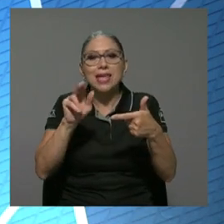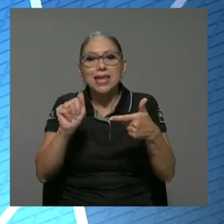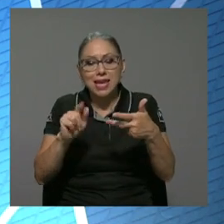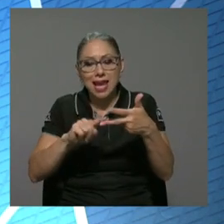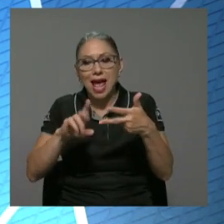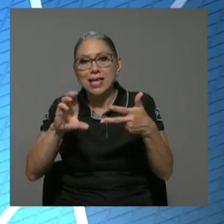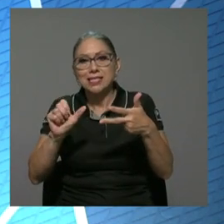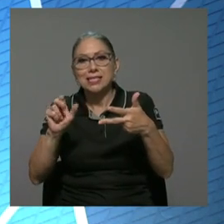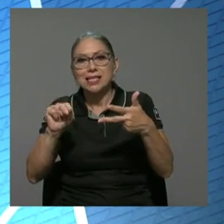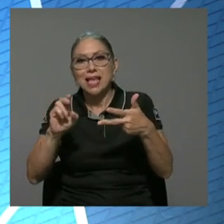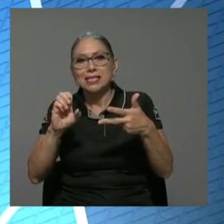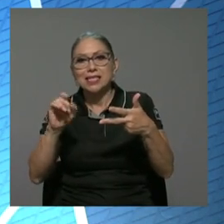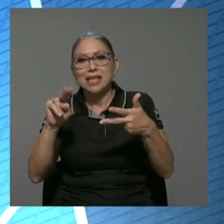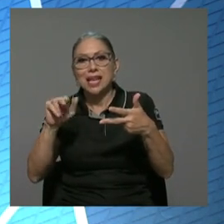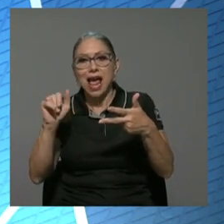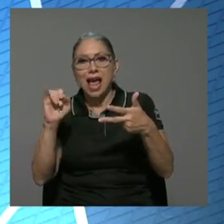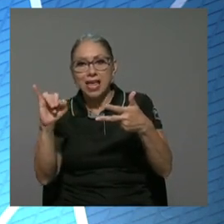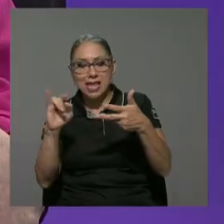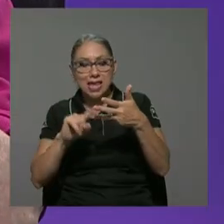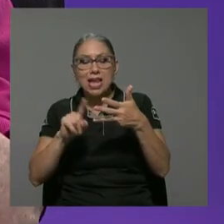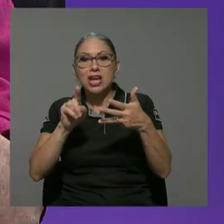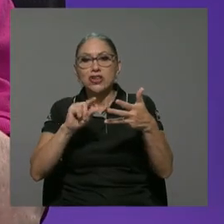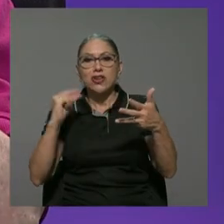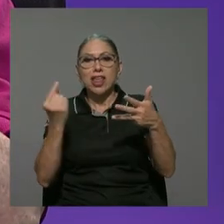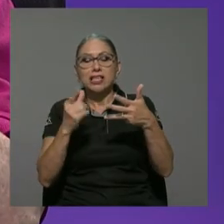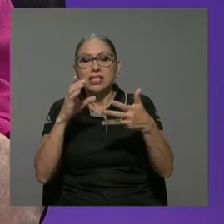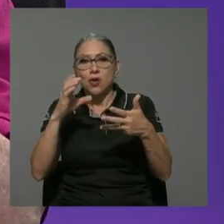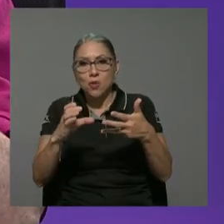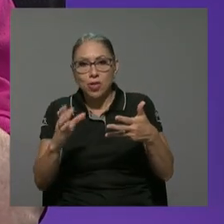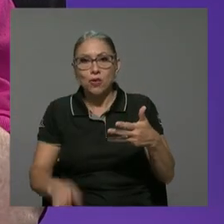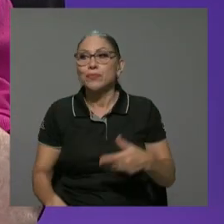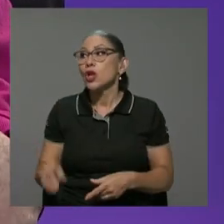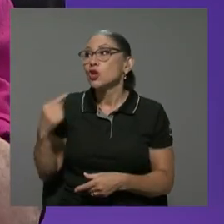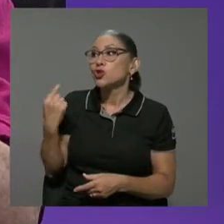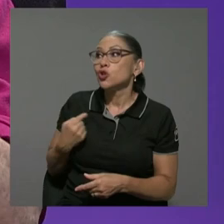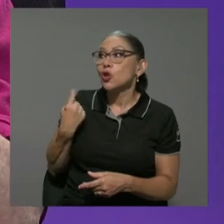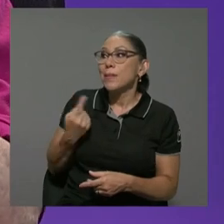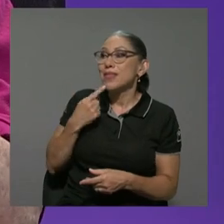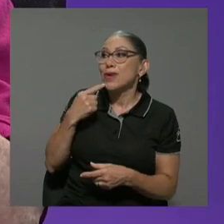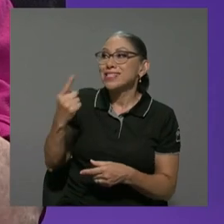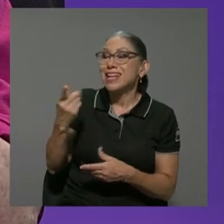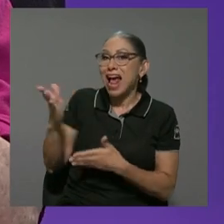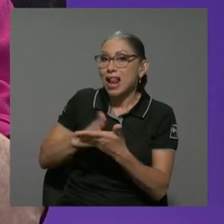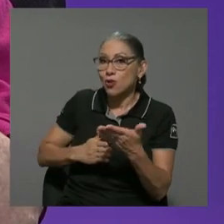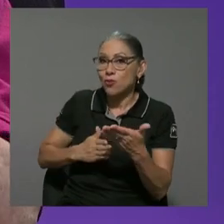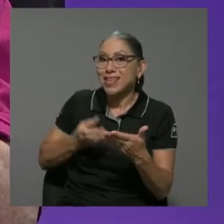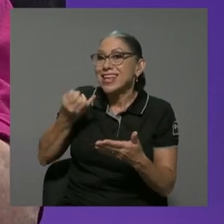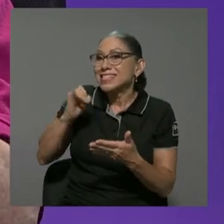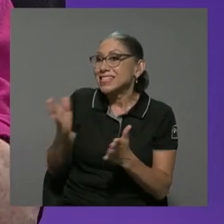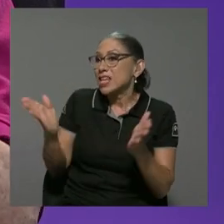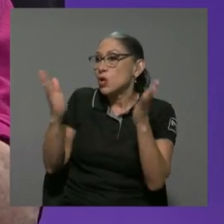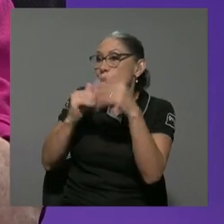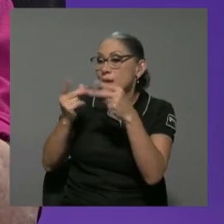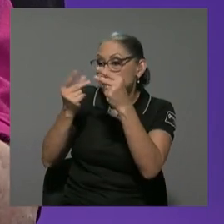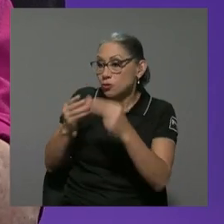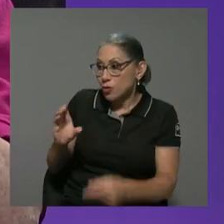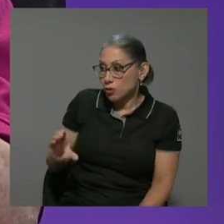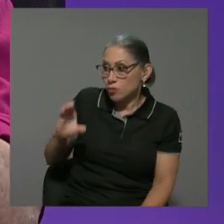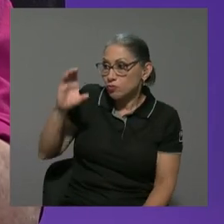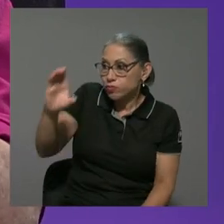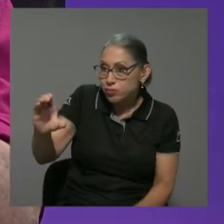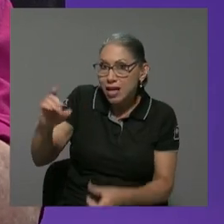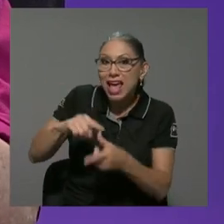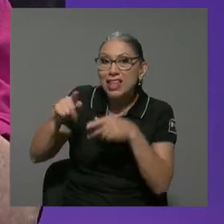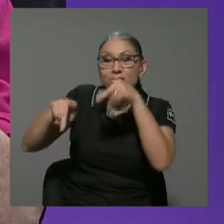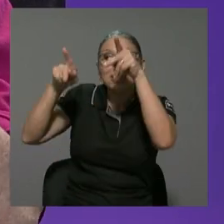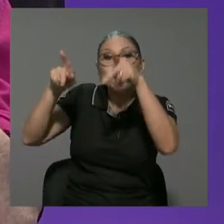¿verdad? Y ahí va. Solo una cosa voy a decir, si el presupuesto no se da, la exclusión social va a ser enorme. Enorme. Y eso va a